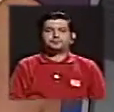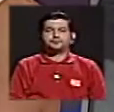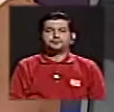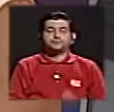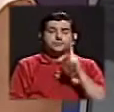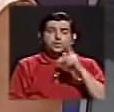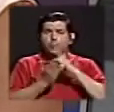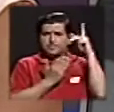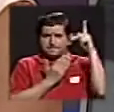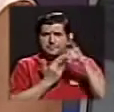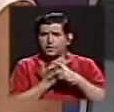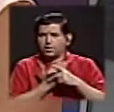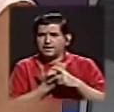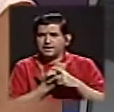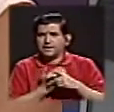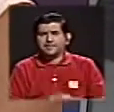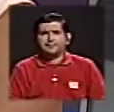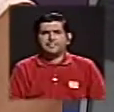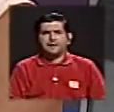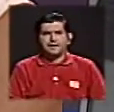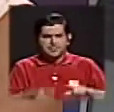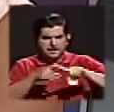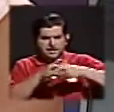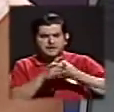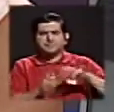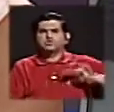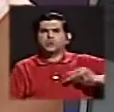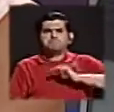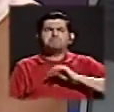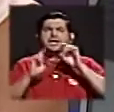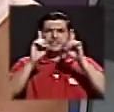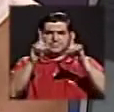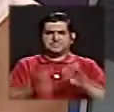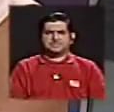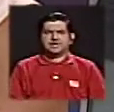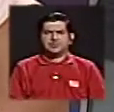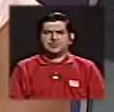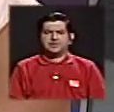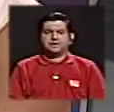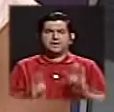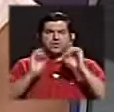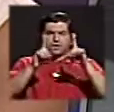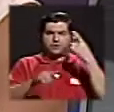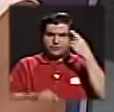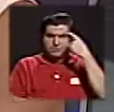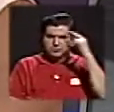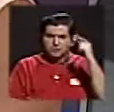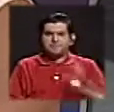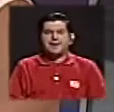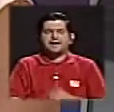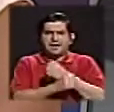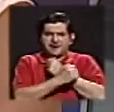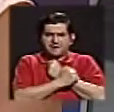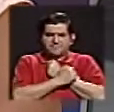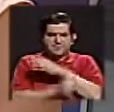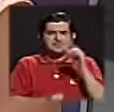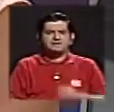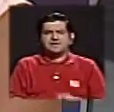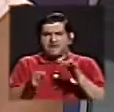un programa que introdujo el Ministerio de Educación, que es la Educación para la Afectividad y